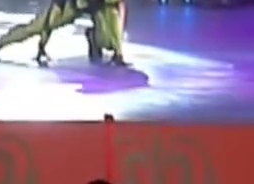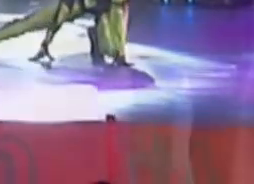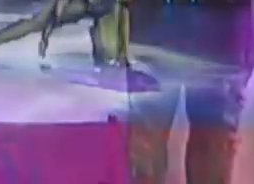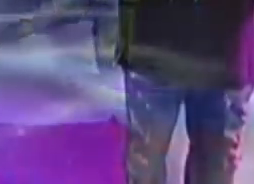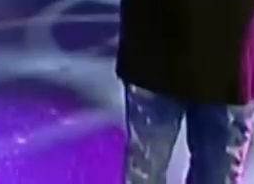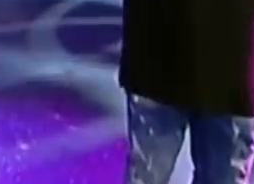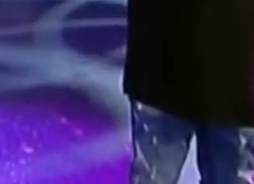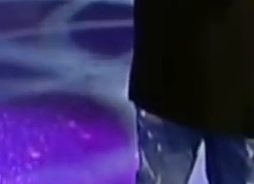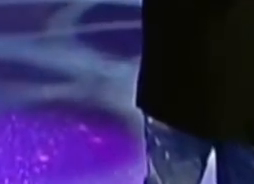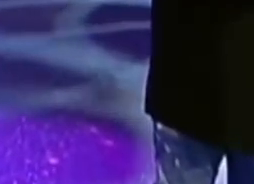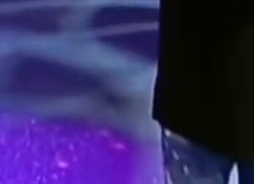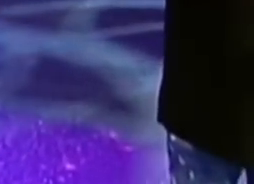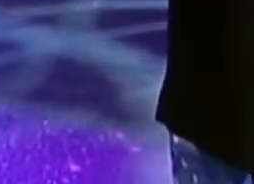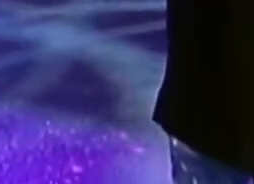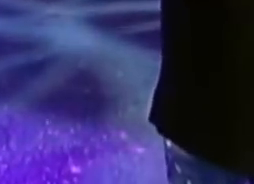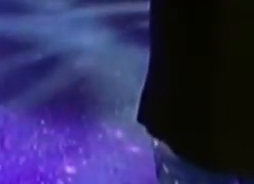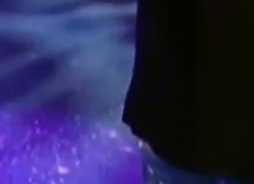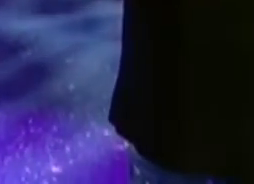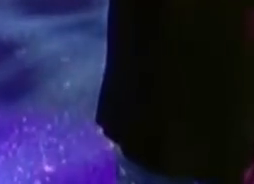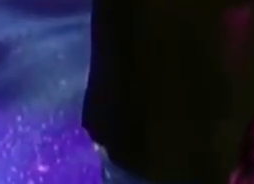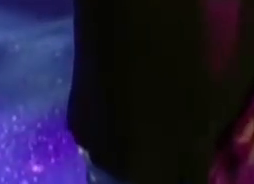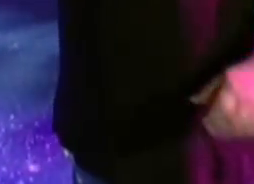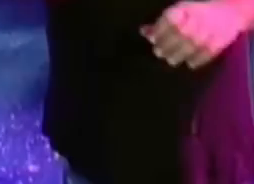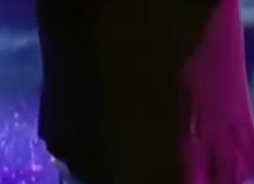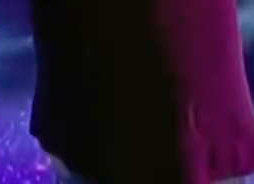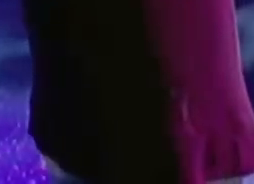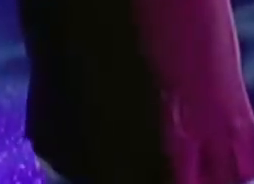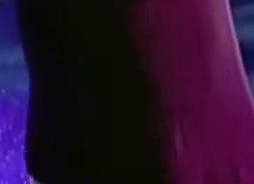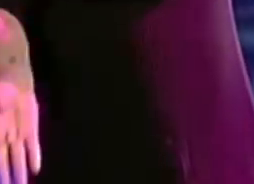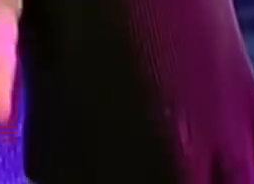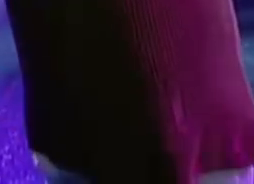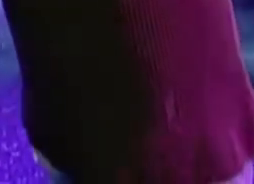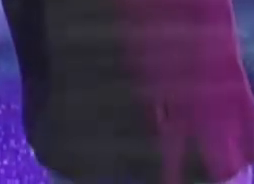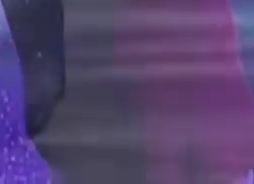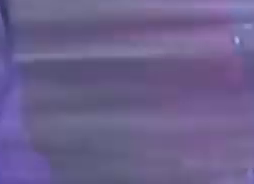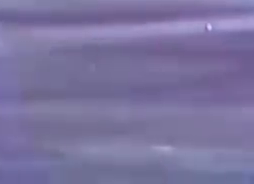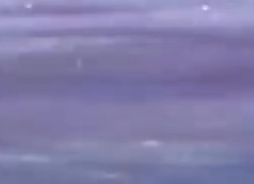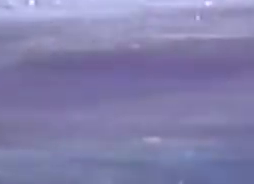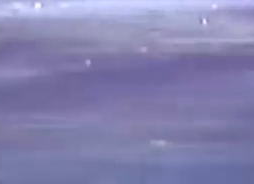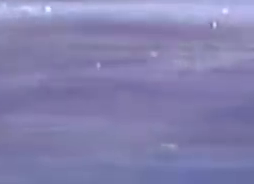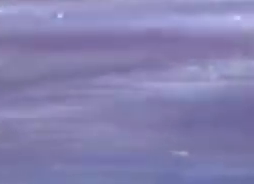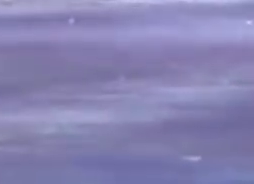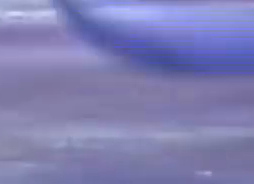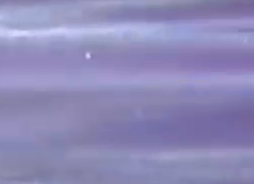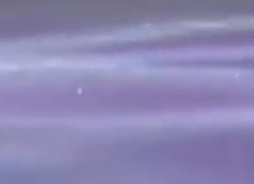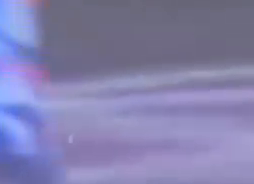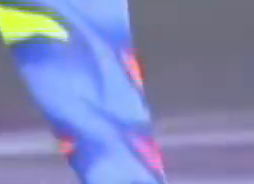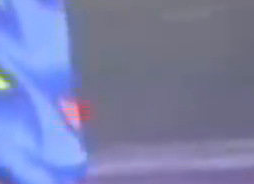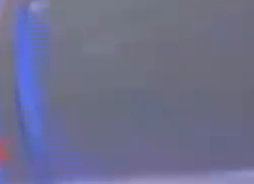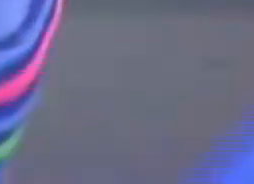Tiamat, vencedora desde el origen del mundo, de invasores que anhelaban llevar el caos a la